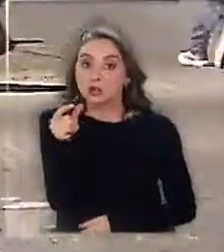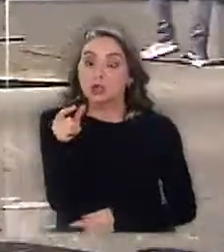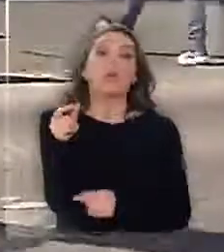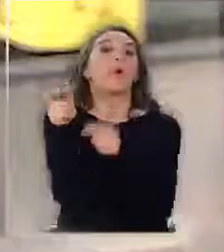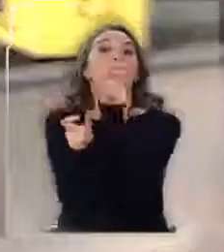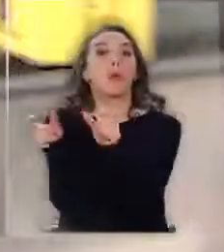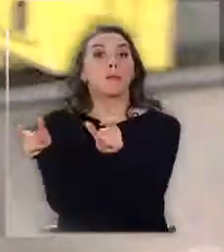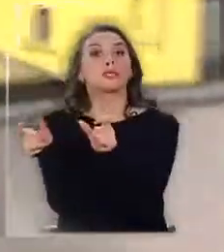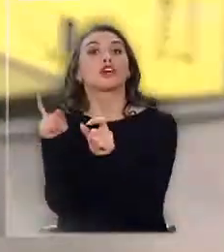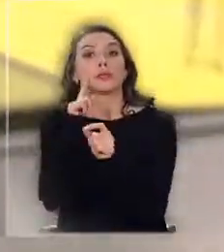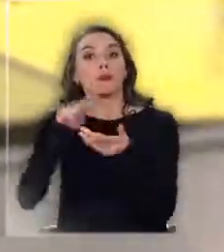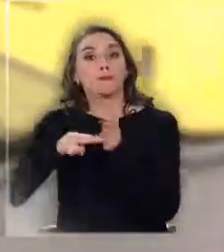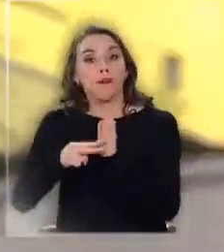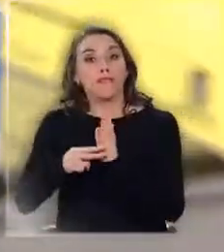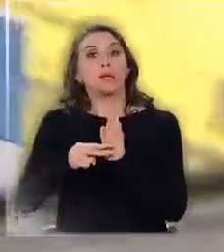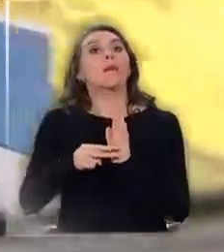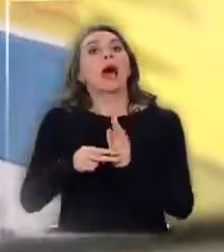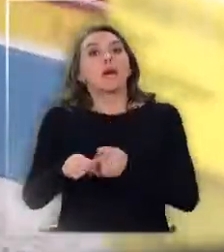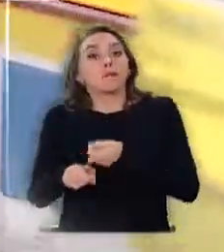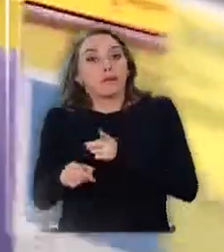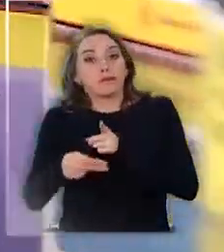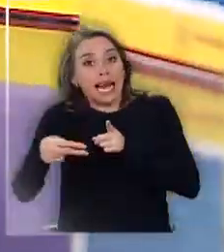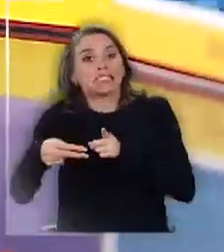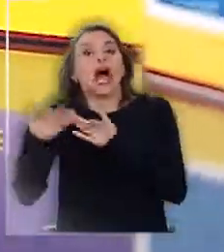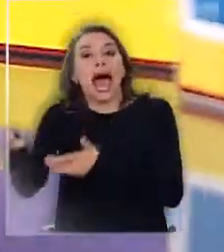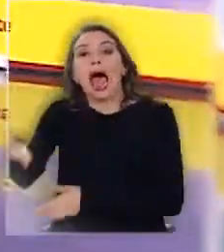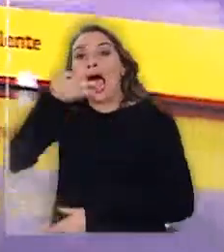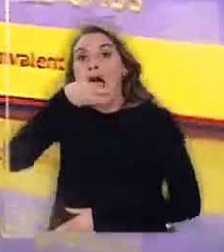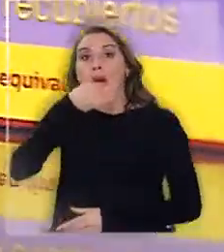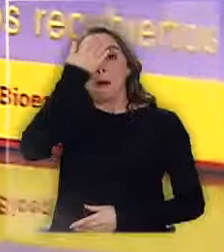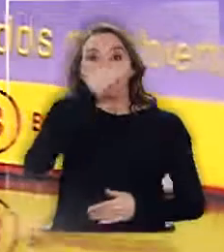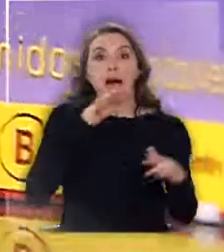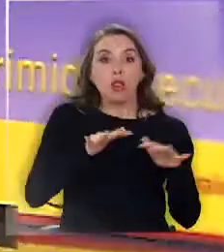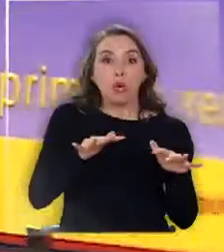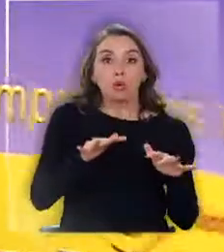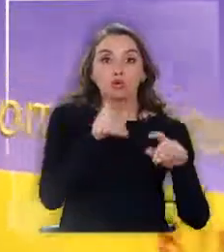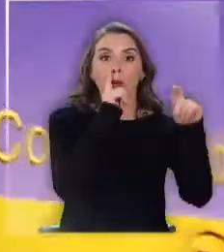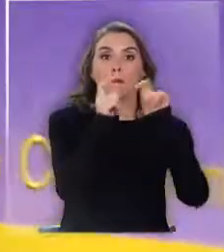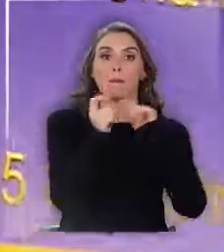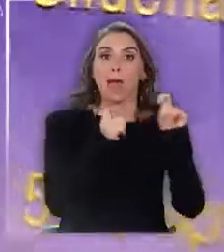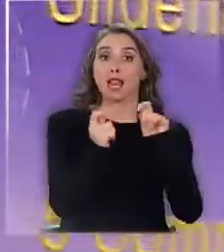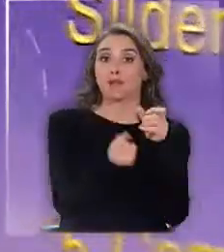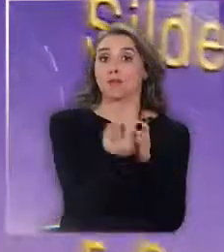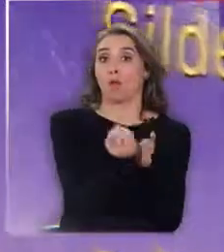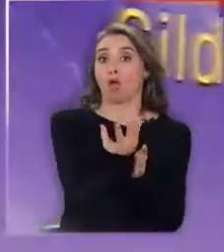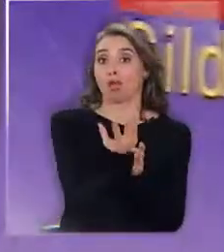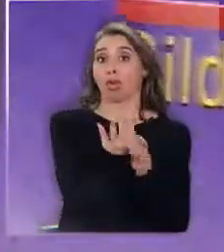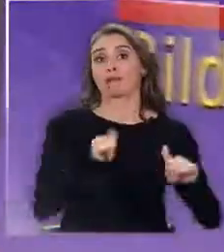dificultades sexuales, pero que su mal uso se transformó en una peligrosa moda para los jóvenes.